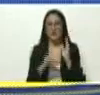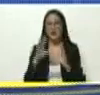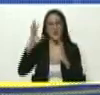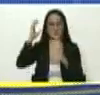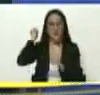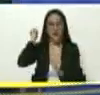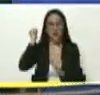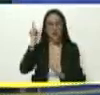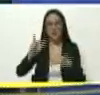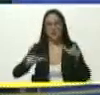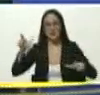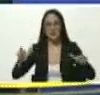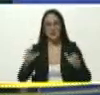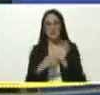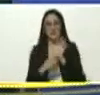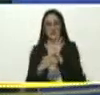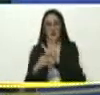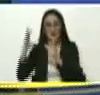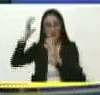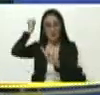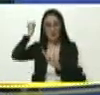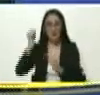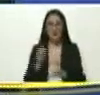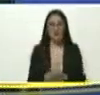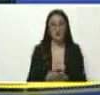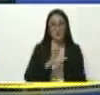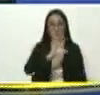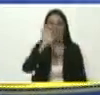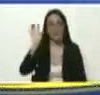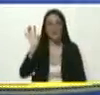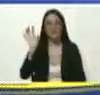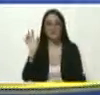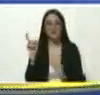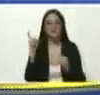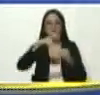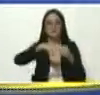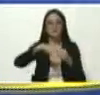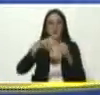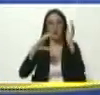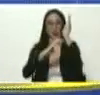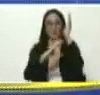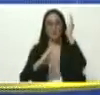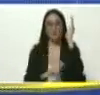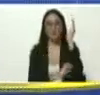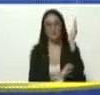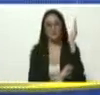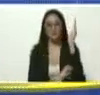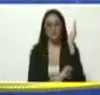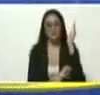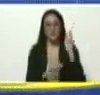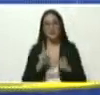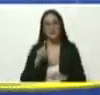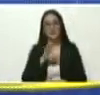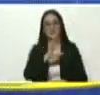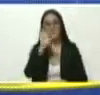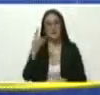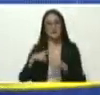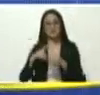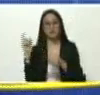embajadores y representantes diplomáticos de los países que formamos parte de la OPEP y de los países no